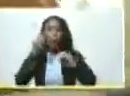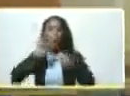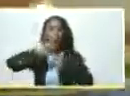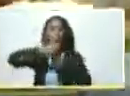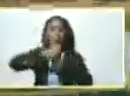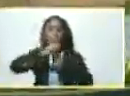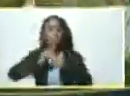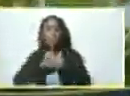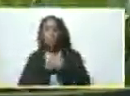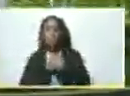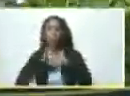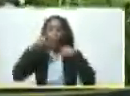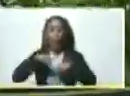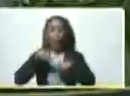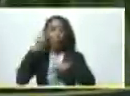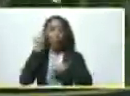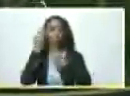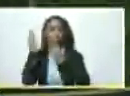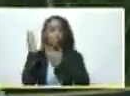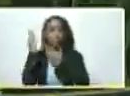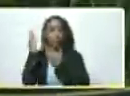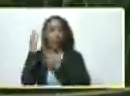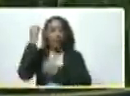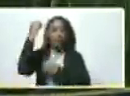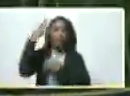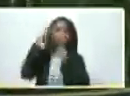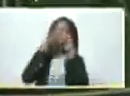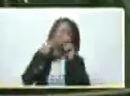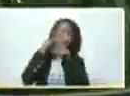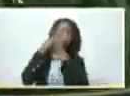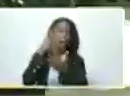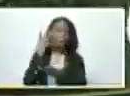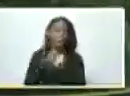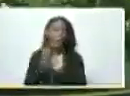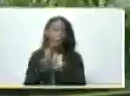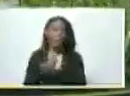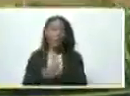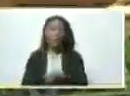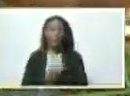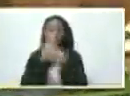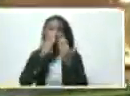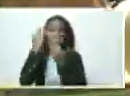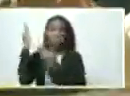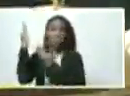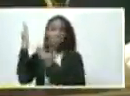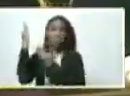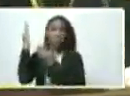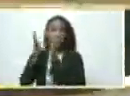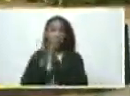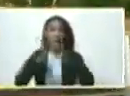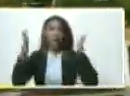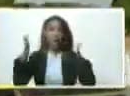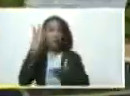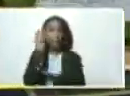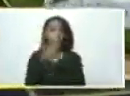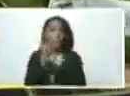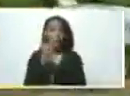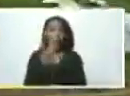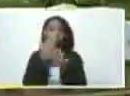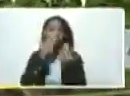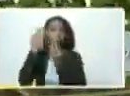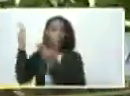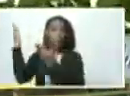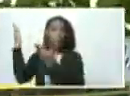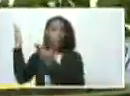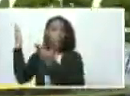piña. Es que el sol no me la deja ver, déjame ver la piña. Esa piña, tremenda piña, compadre. ¿Ah? ¿Y